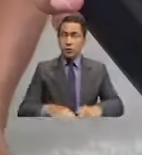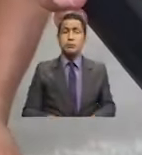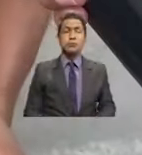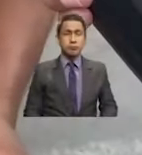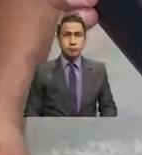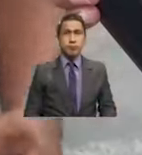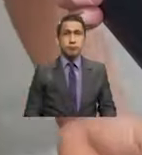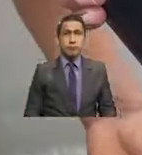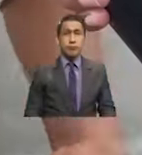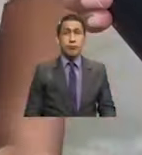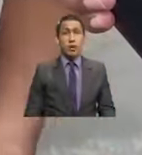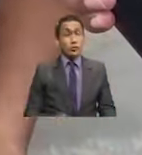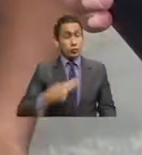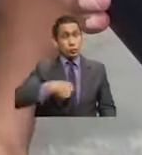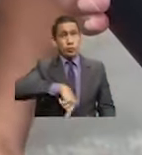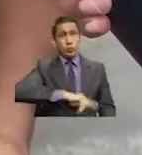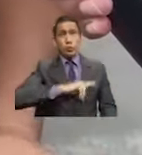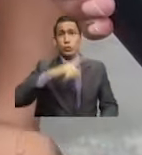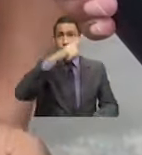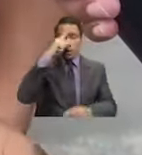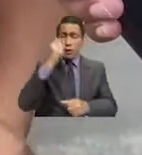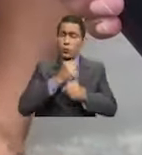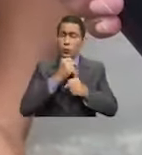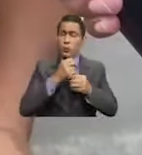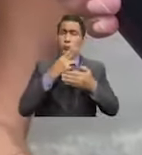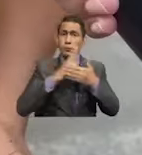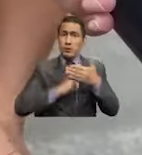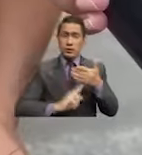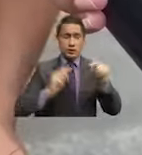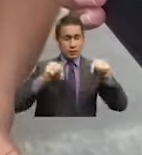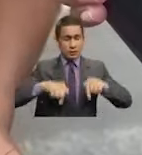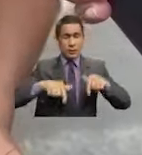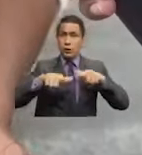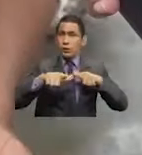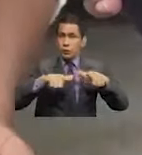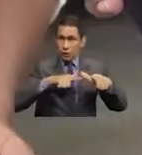aquí laboramos humildemente aquí en este lugar de trabajo,